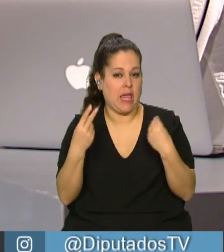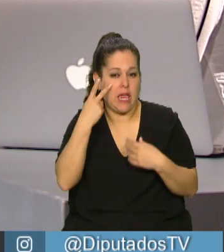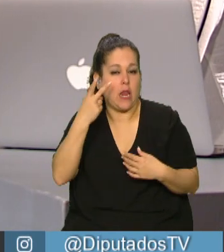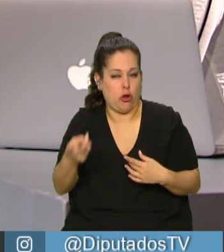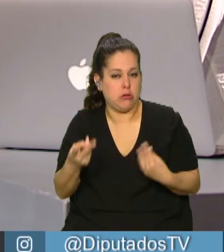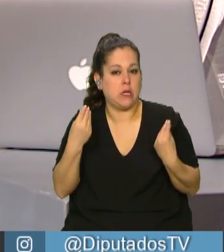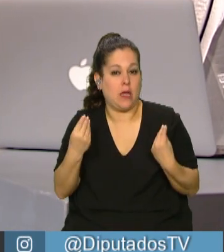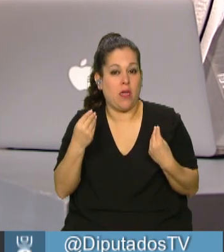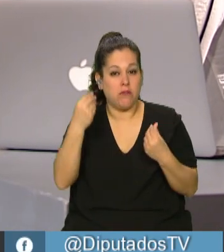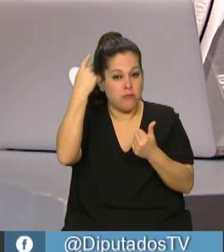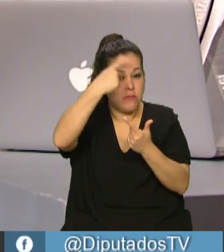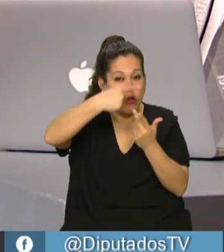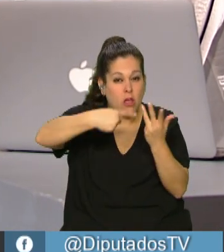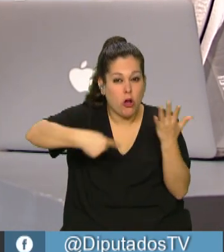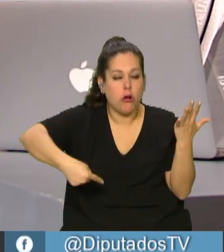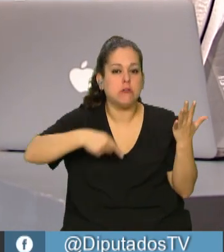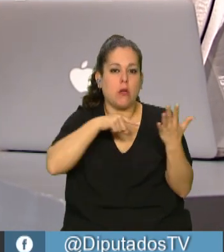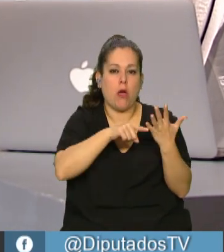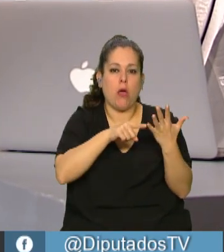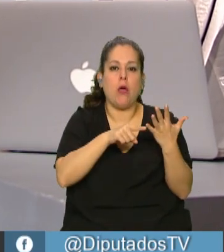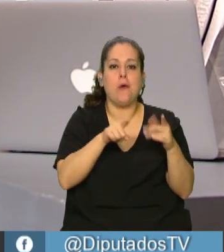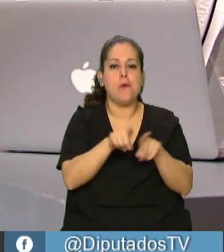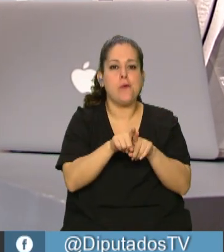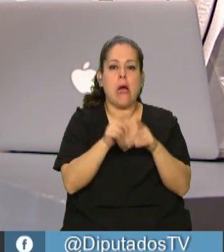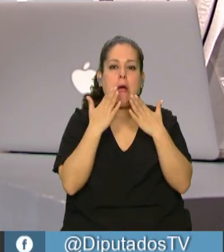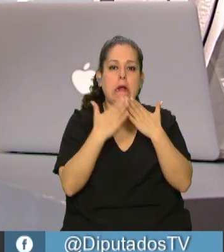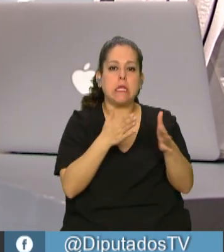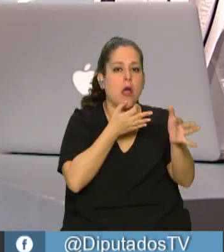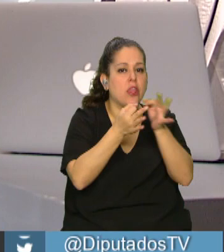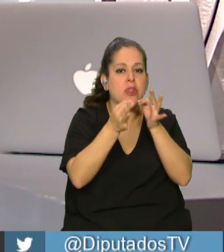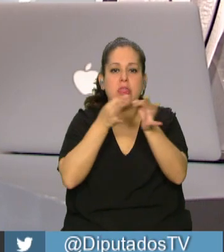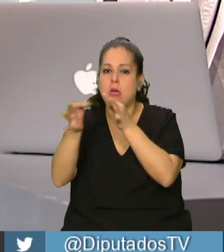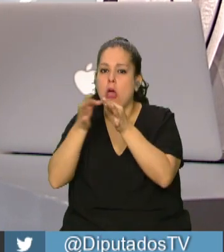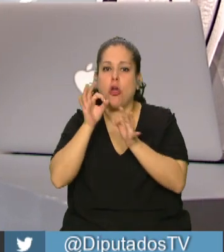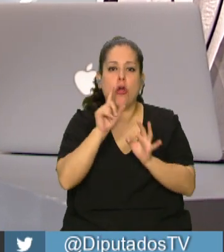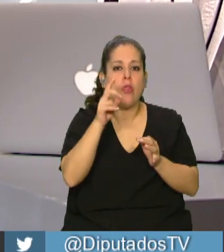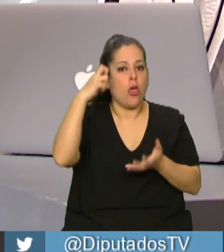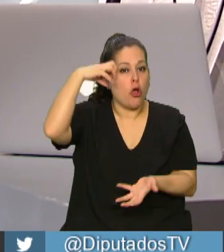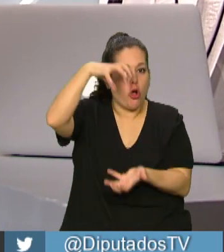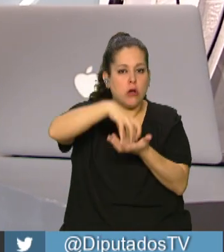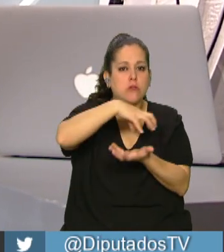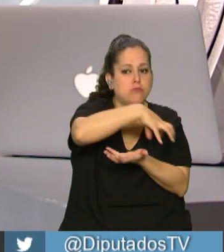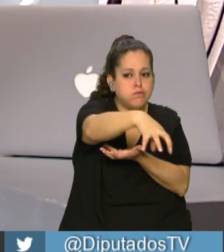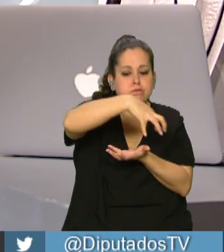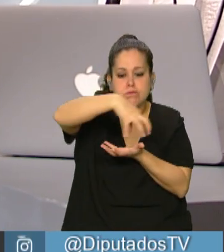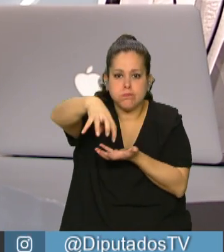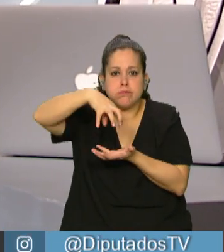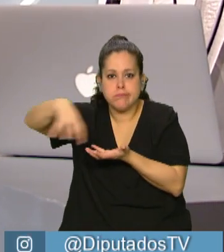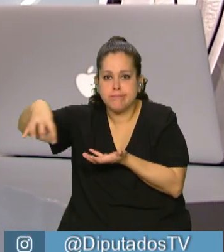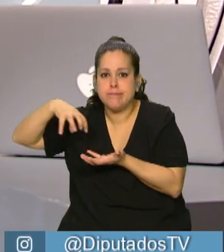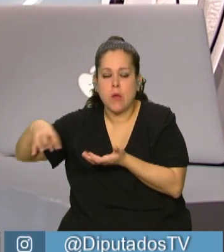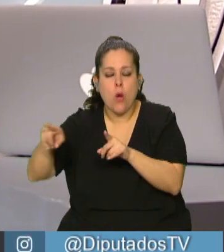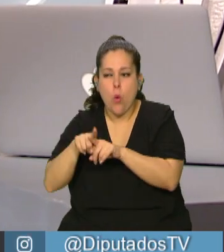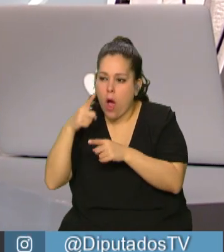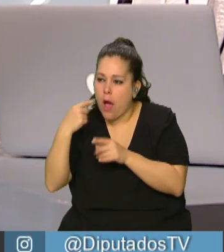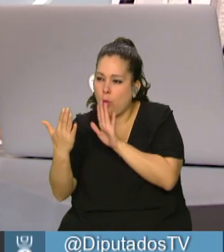que todo esto produjo un diálogo entre las áreas culturales del Congreso, porque empezamos a proyectar